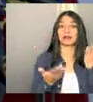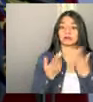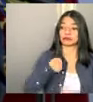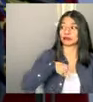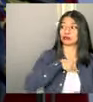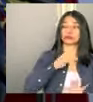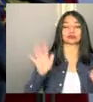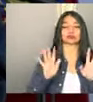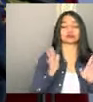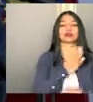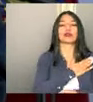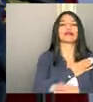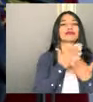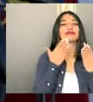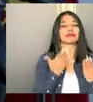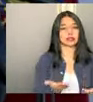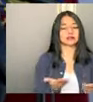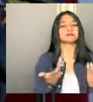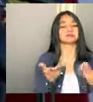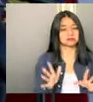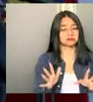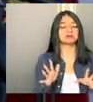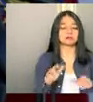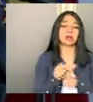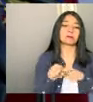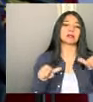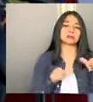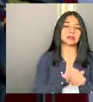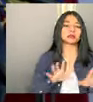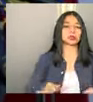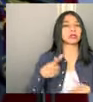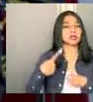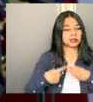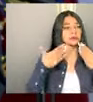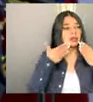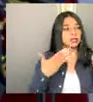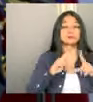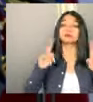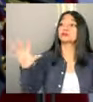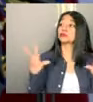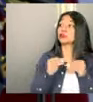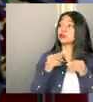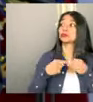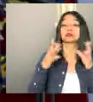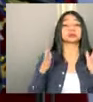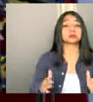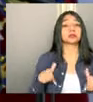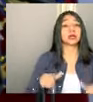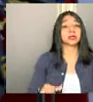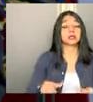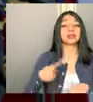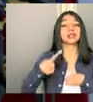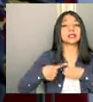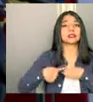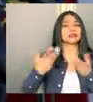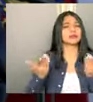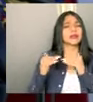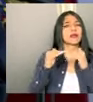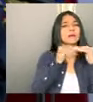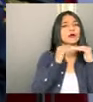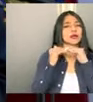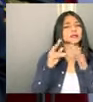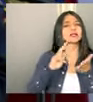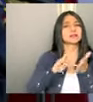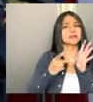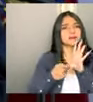nosotros, confiándonos la administración de la ciudad, sino a todos los ciudadanos que viven en esta ciudad, porque la democracia va más allá de tener